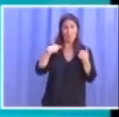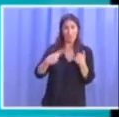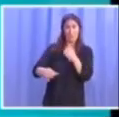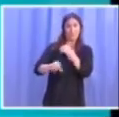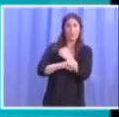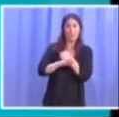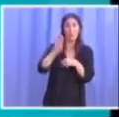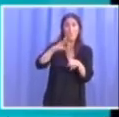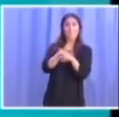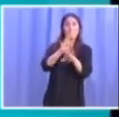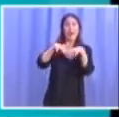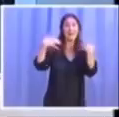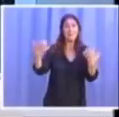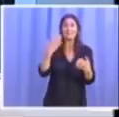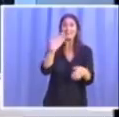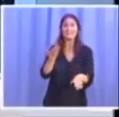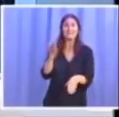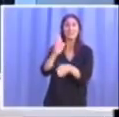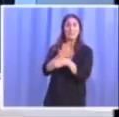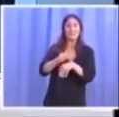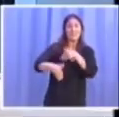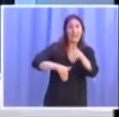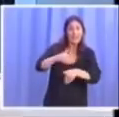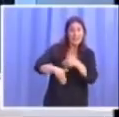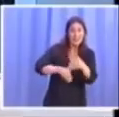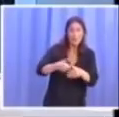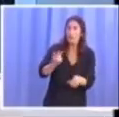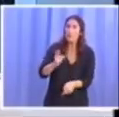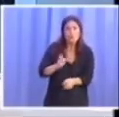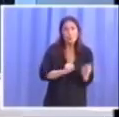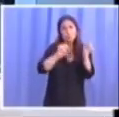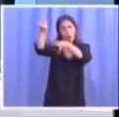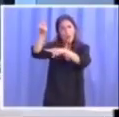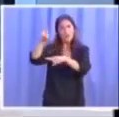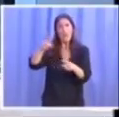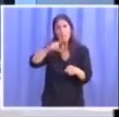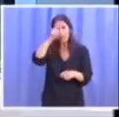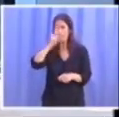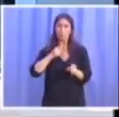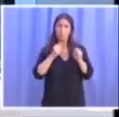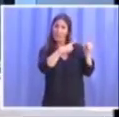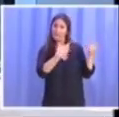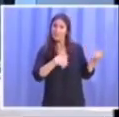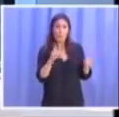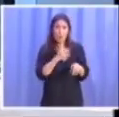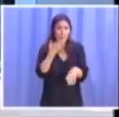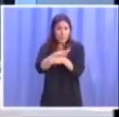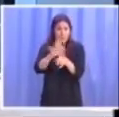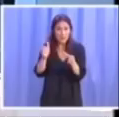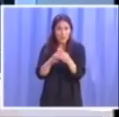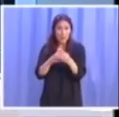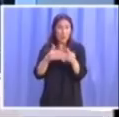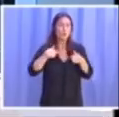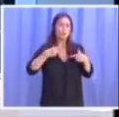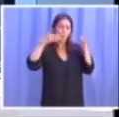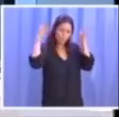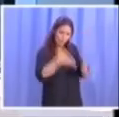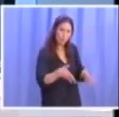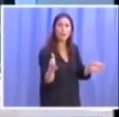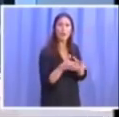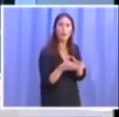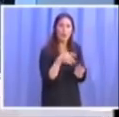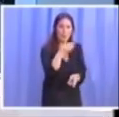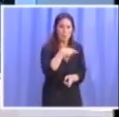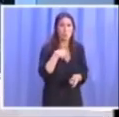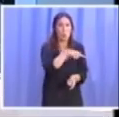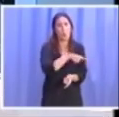que un cosas. Parlamentario, si se presenta a las elecciones, a no se va a Madrid o se va a Sevilla? Yo que solo ¿no representa a Granada? Solo me centro en Granada. No, le estoy preguntando. Usted en